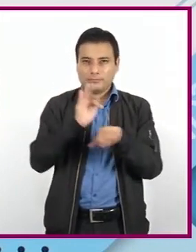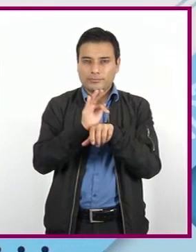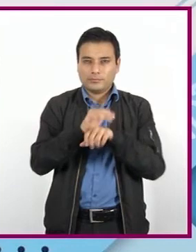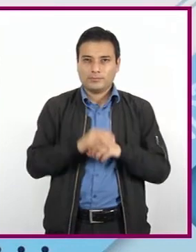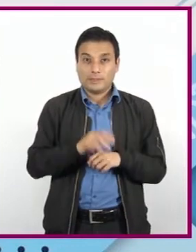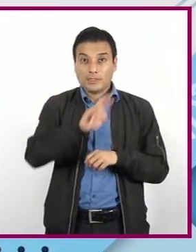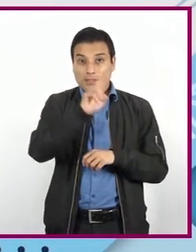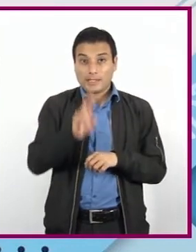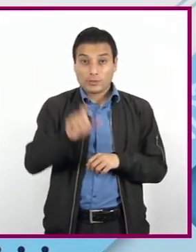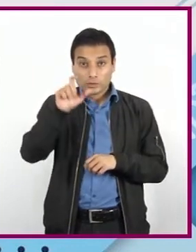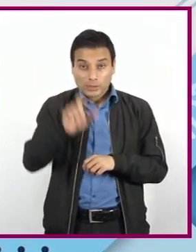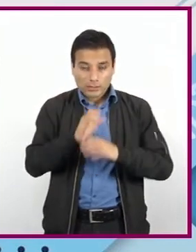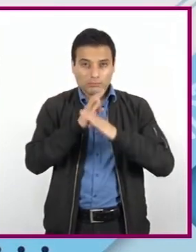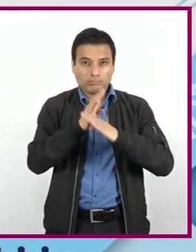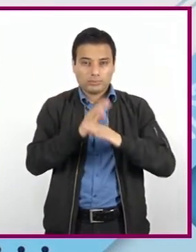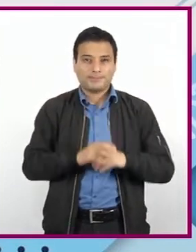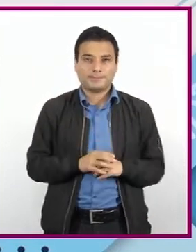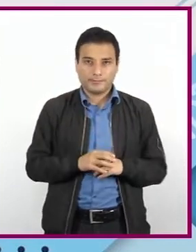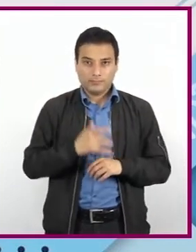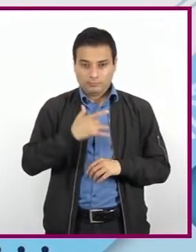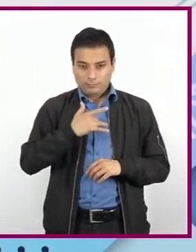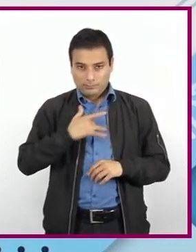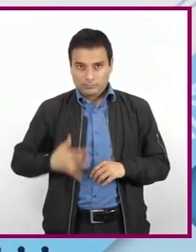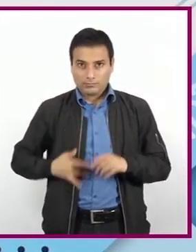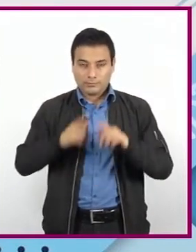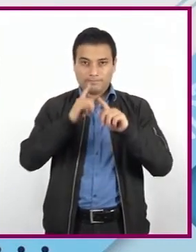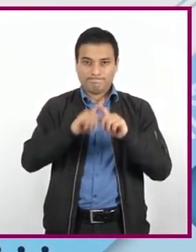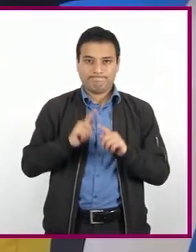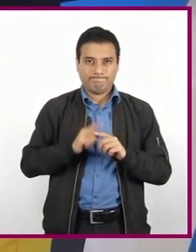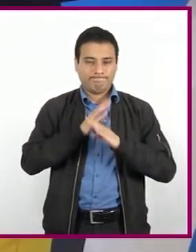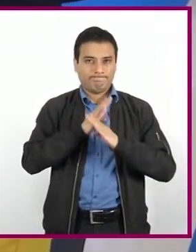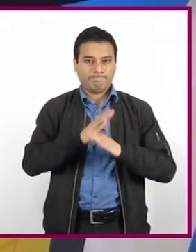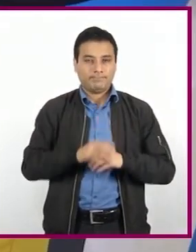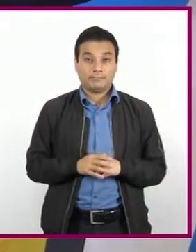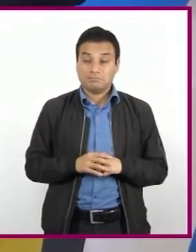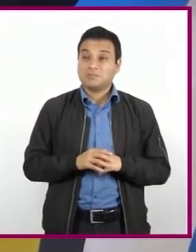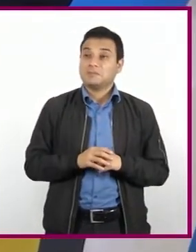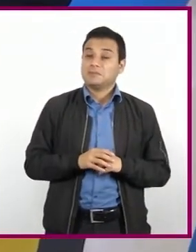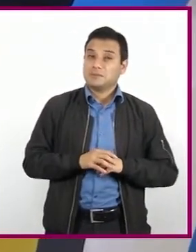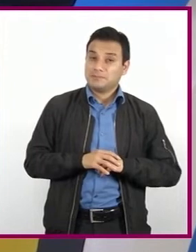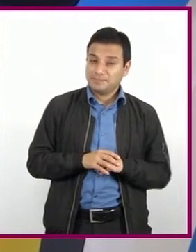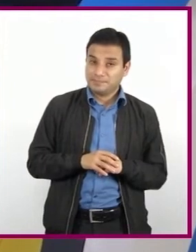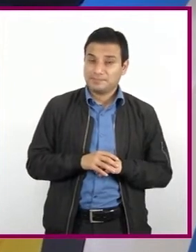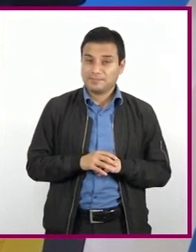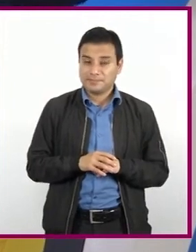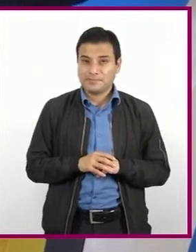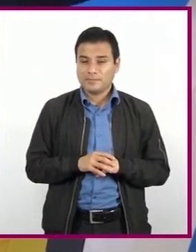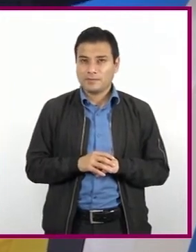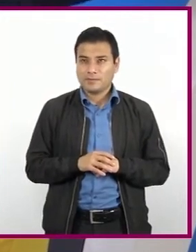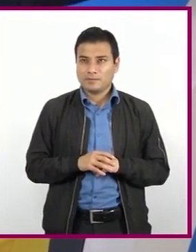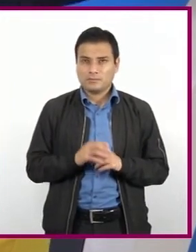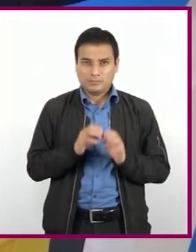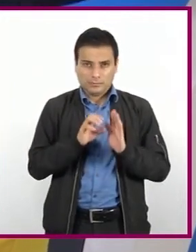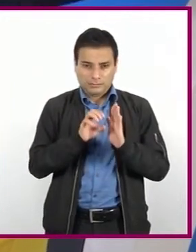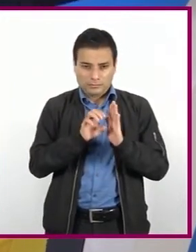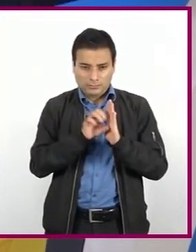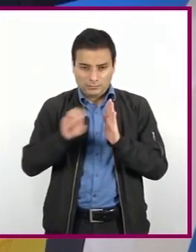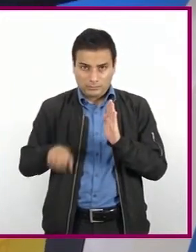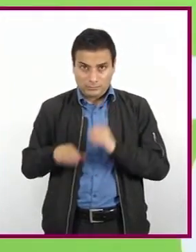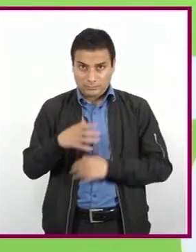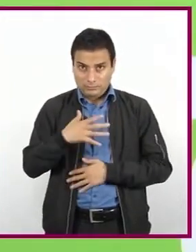e impiden que lleguen a los tejidos blandos del cuerpo. Maestra, entonces, ¿qué tan seguro es tomarse una